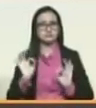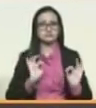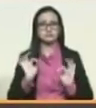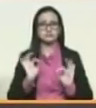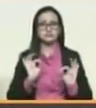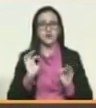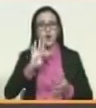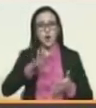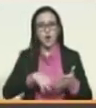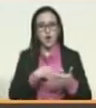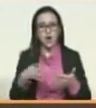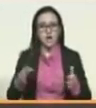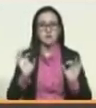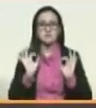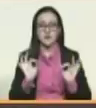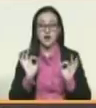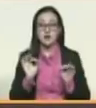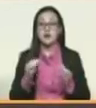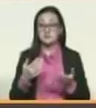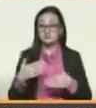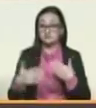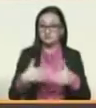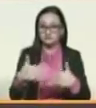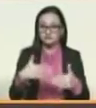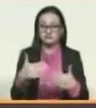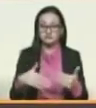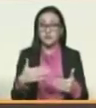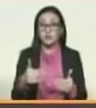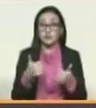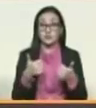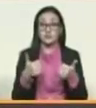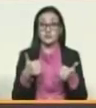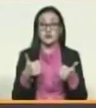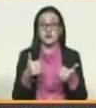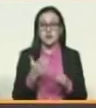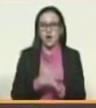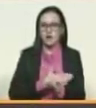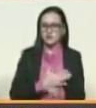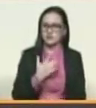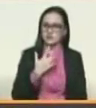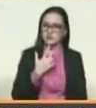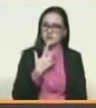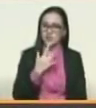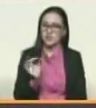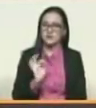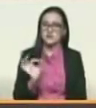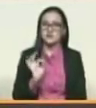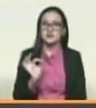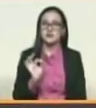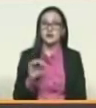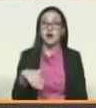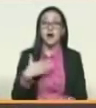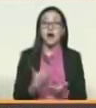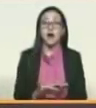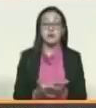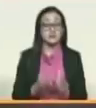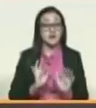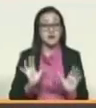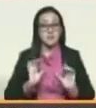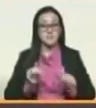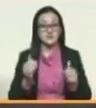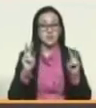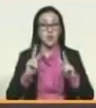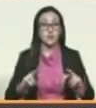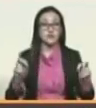un cronograma sumamente adelantado, de hecho, que no lo dije al principio de la declaración, hasta comenzamos ya las